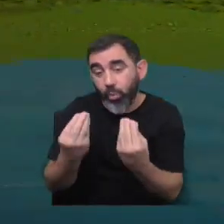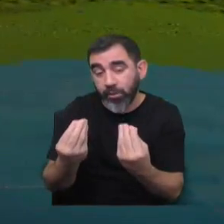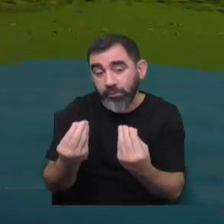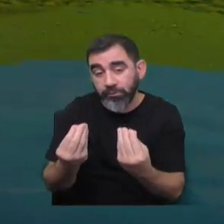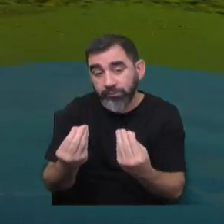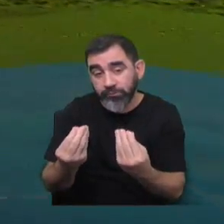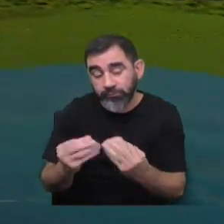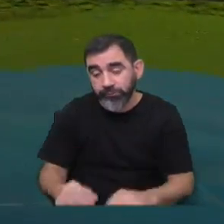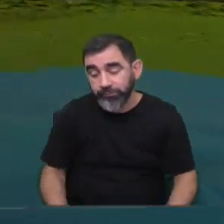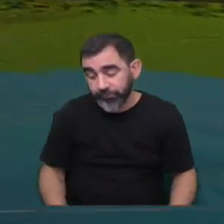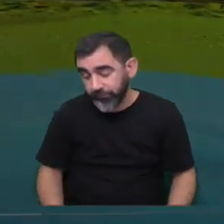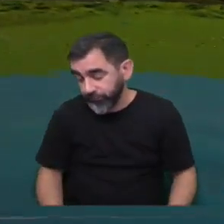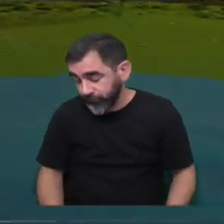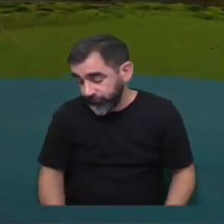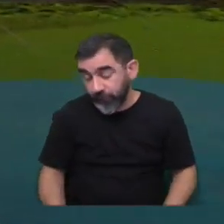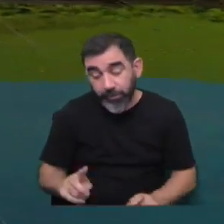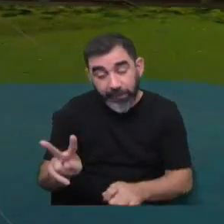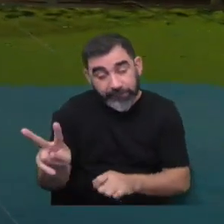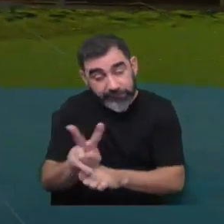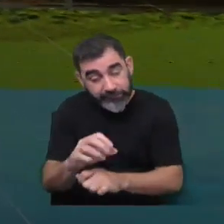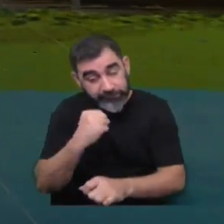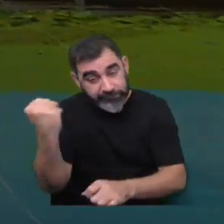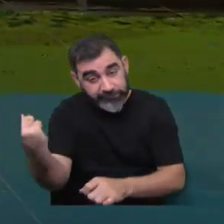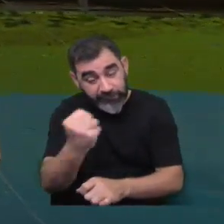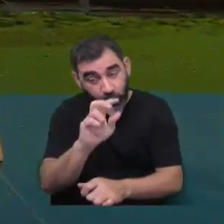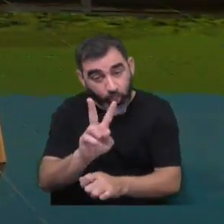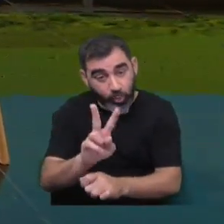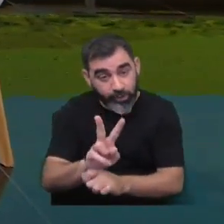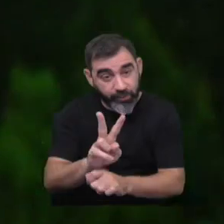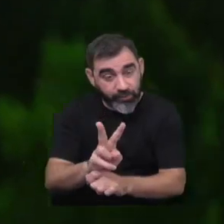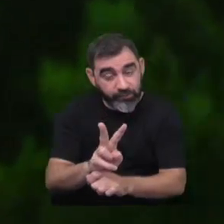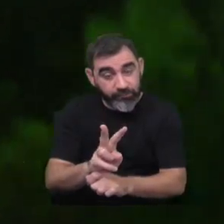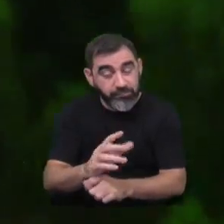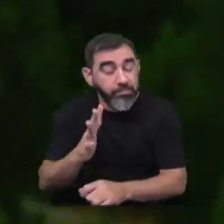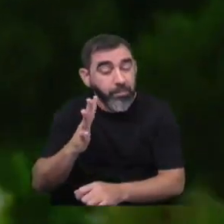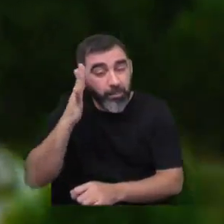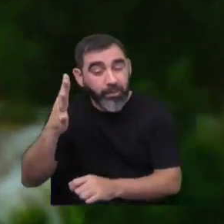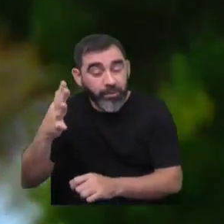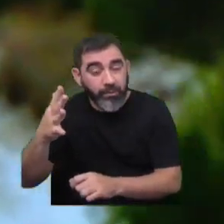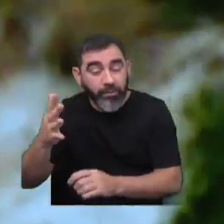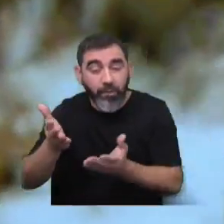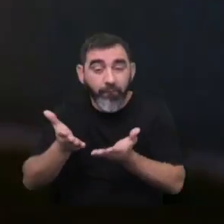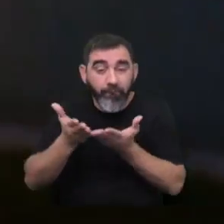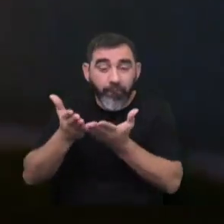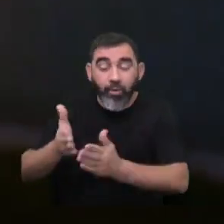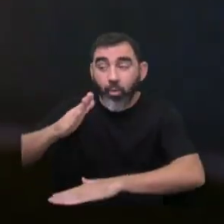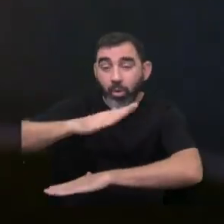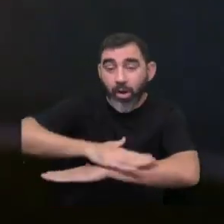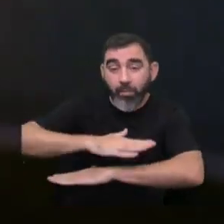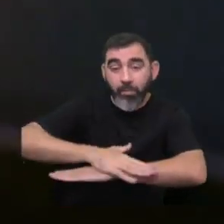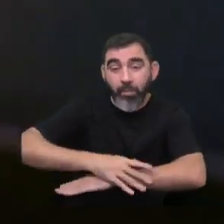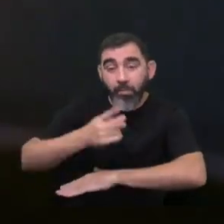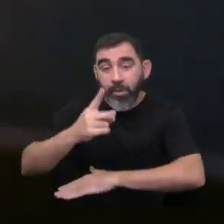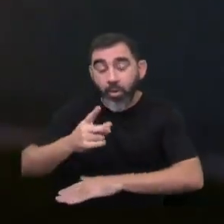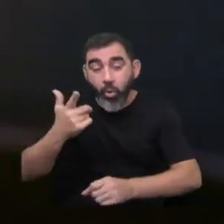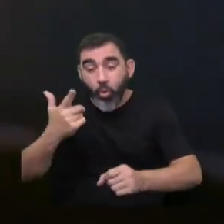mantenerla, como decís vos, con un margen de seguridad importante para... Uno puede pensar en un traslado, en un barco, en un camión, pero después si la idea es que sea